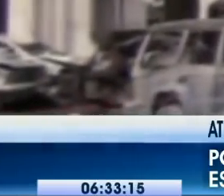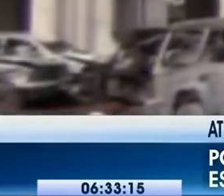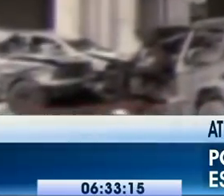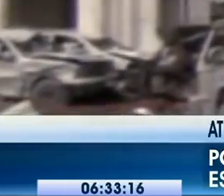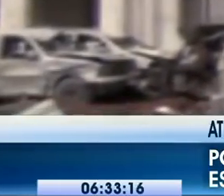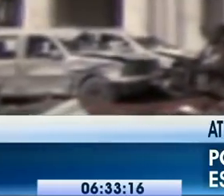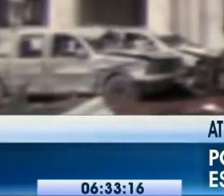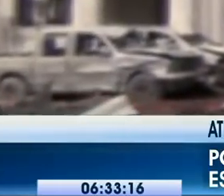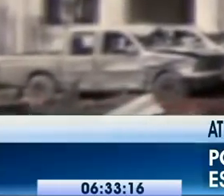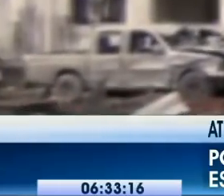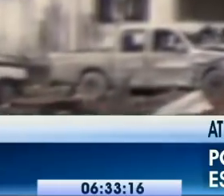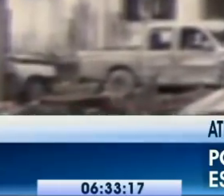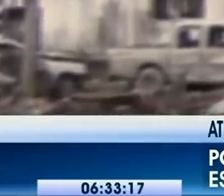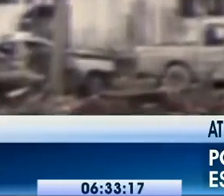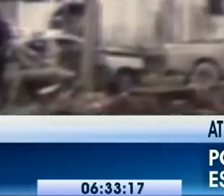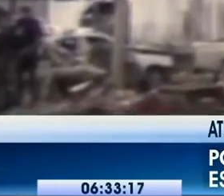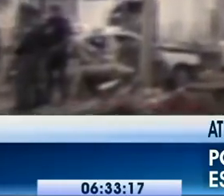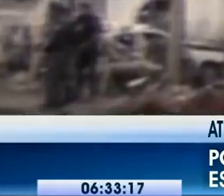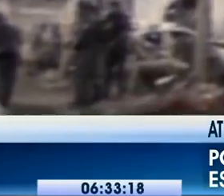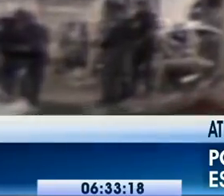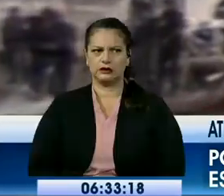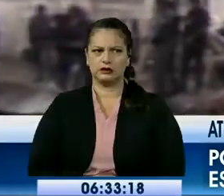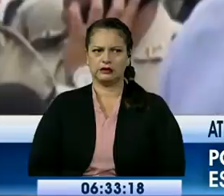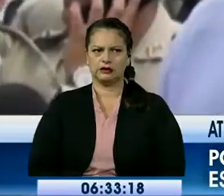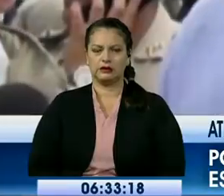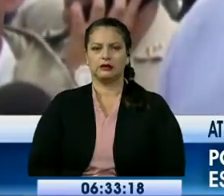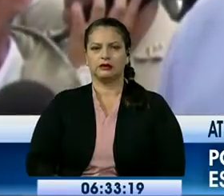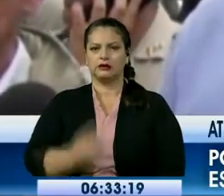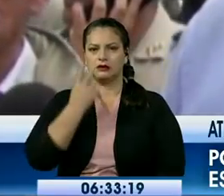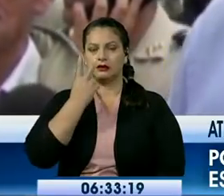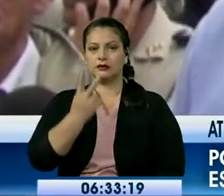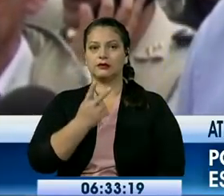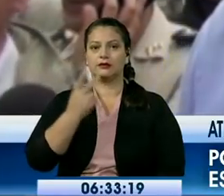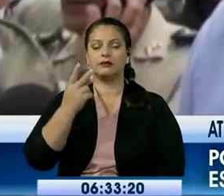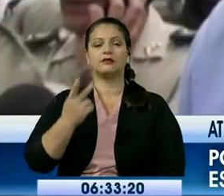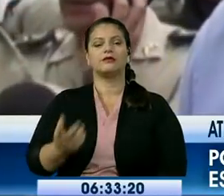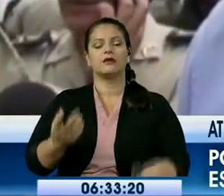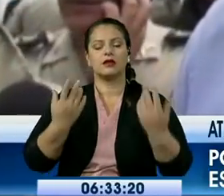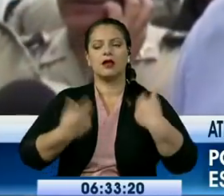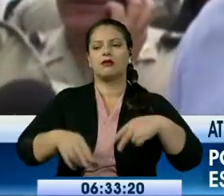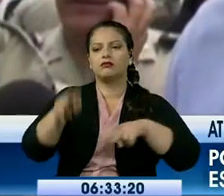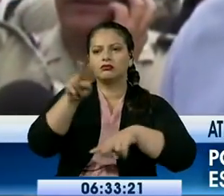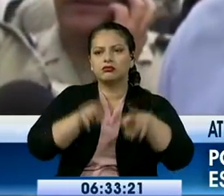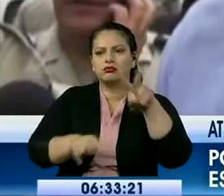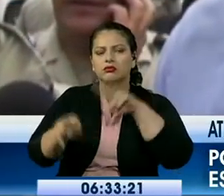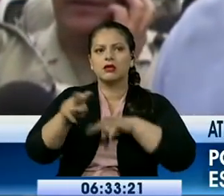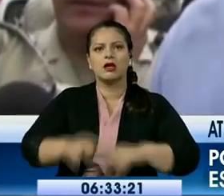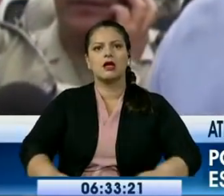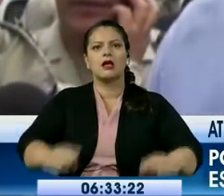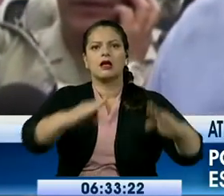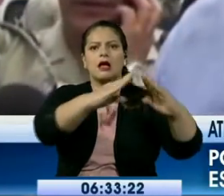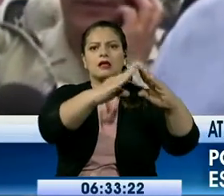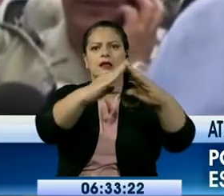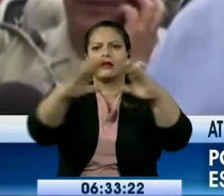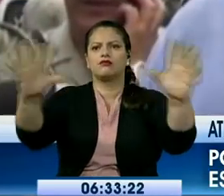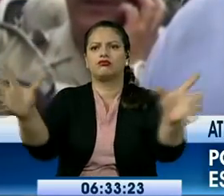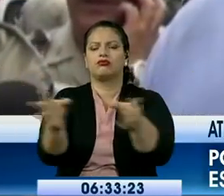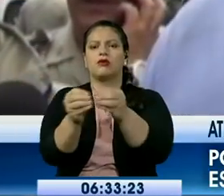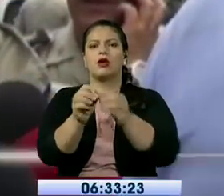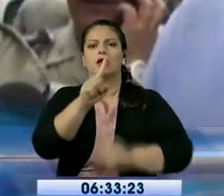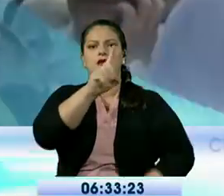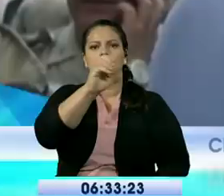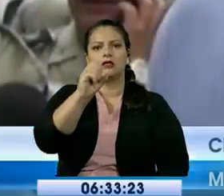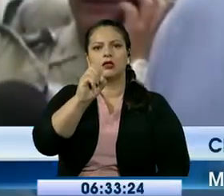ventanales donde descansaban 40 policías. Fueron revisadas 105 viviendas en total. Hay